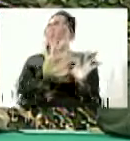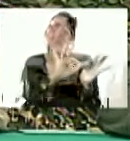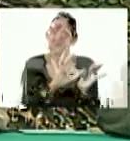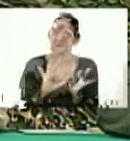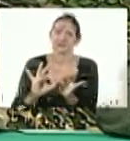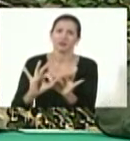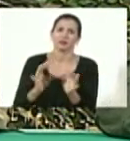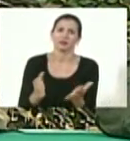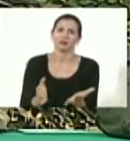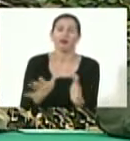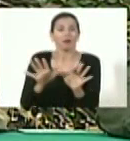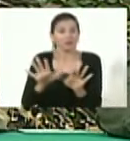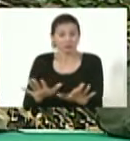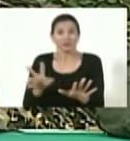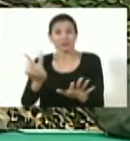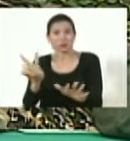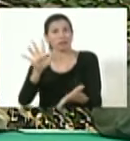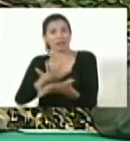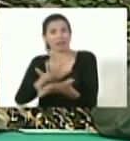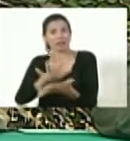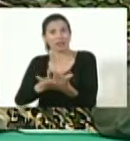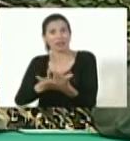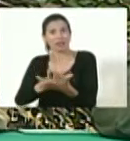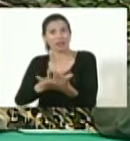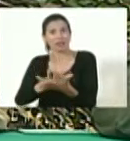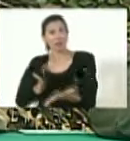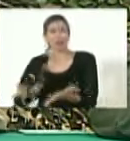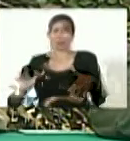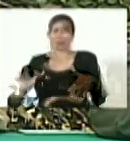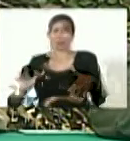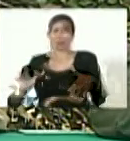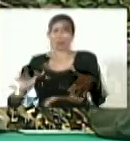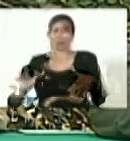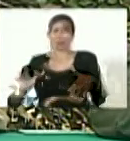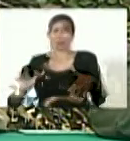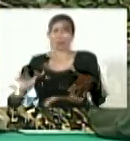es la mayor garantía de estabilidad.